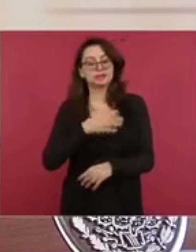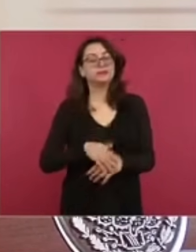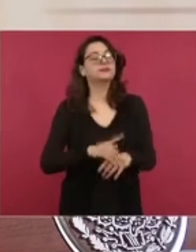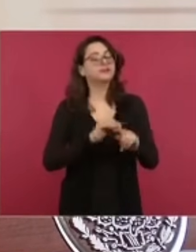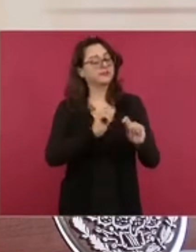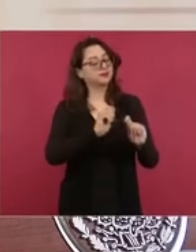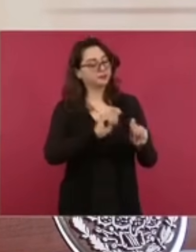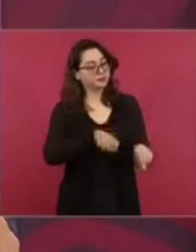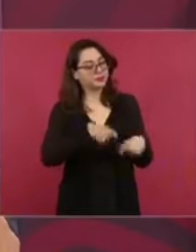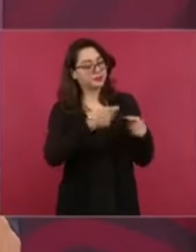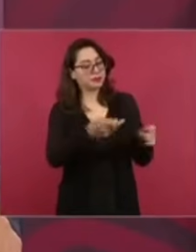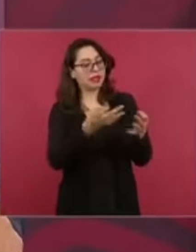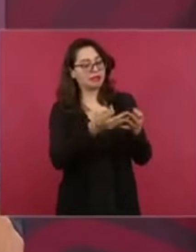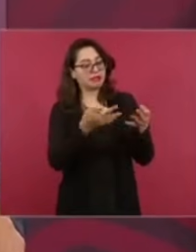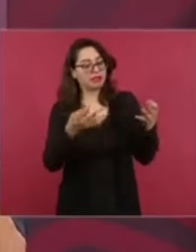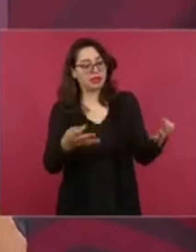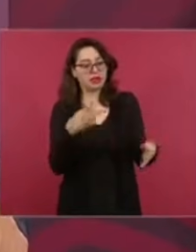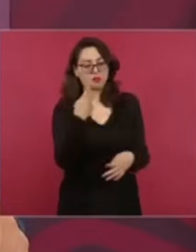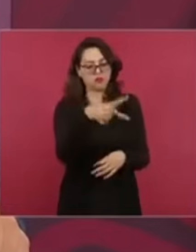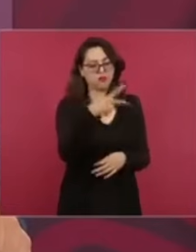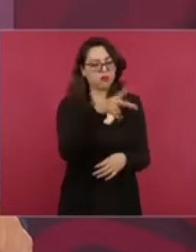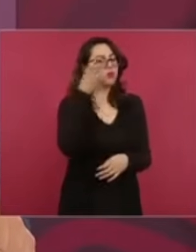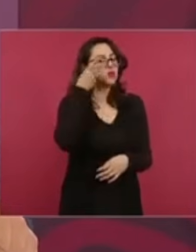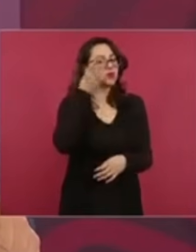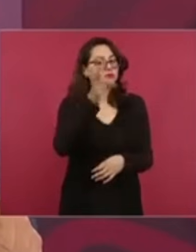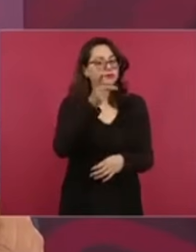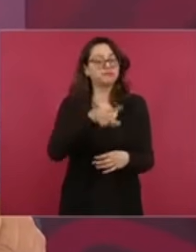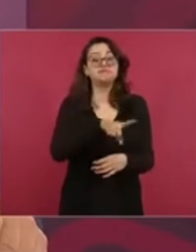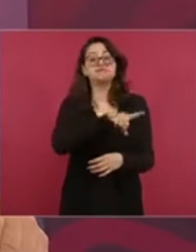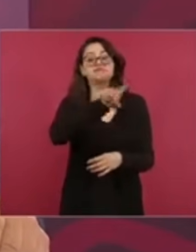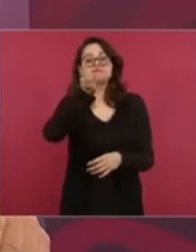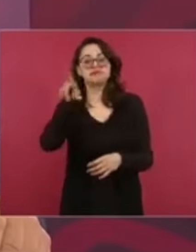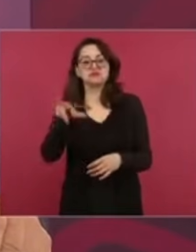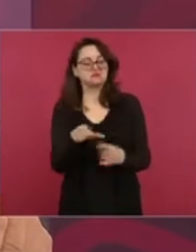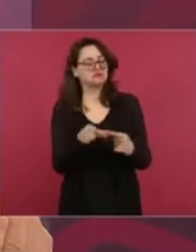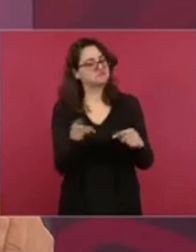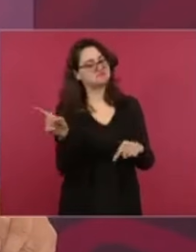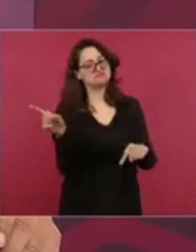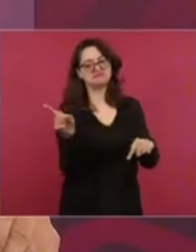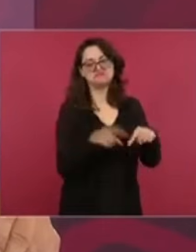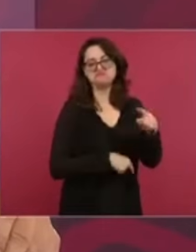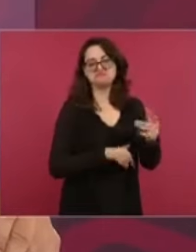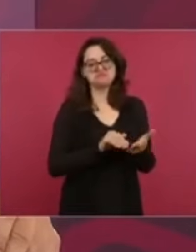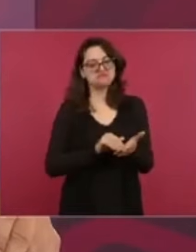se había visto que se